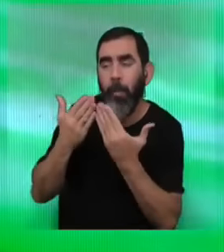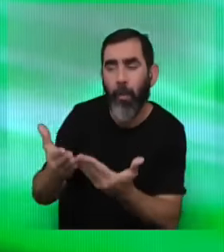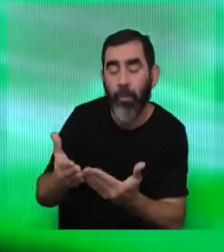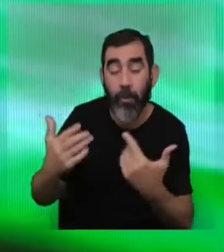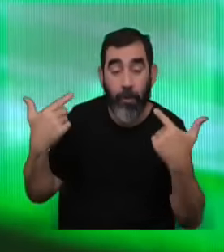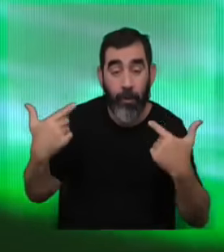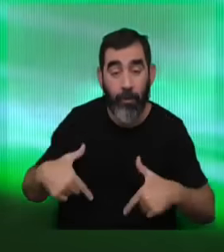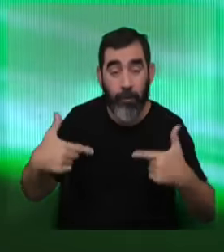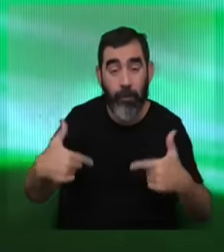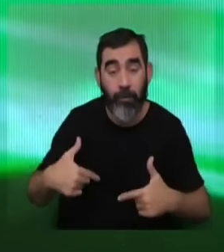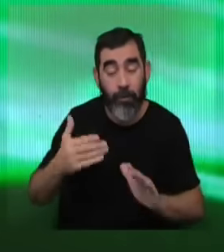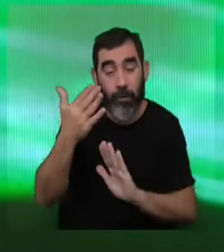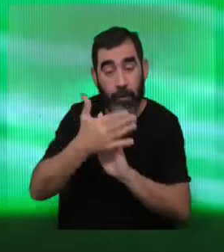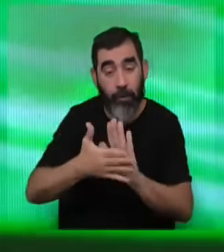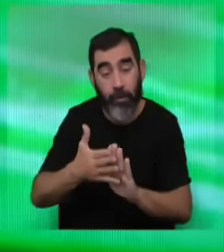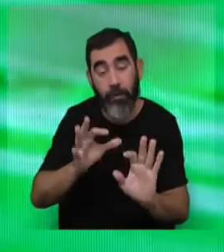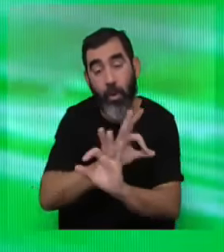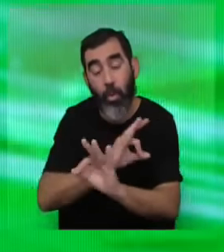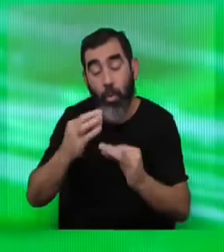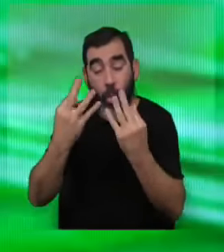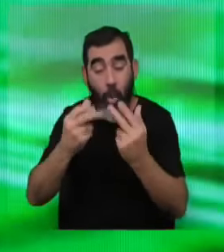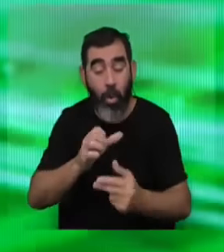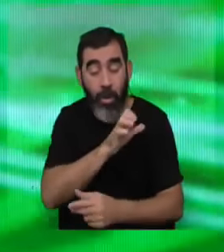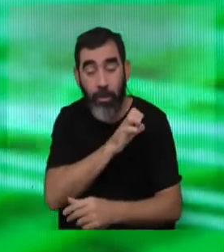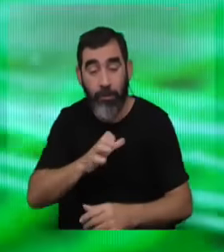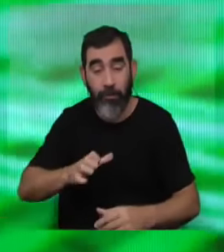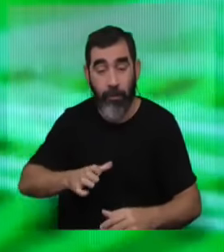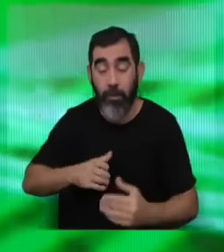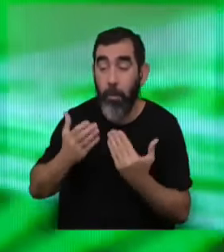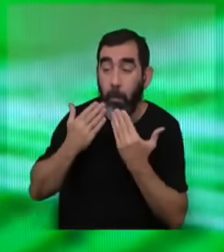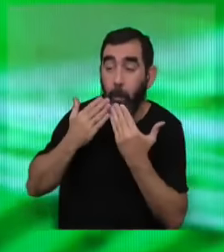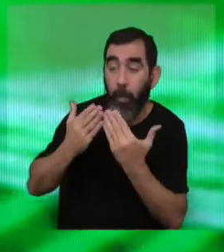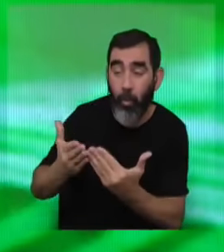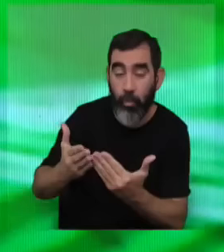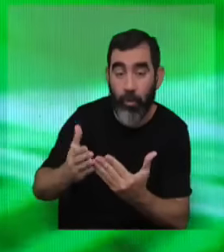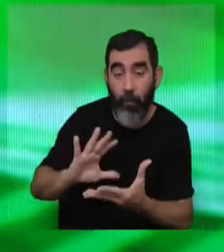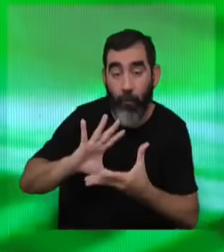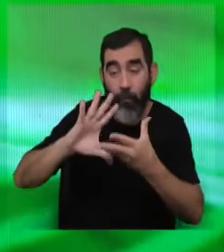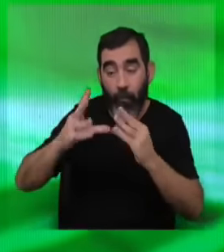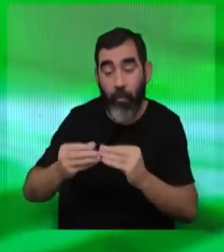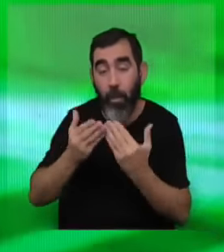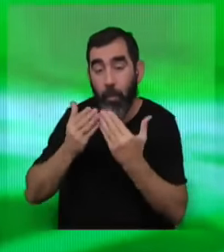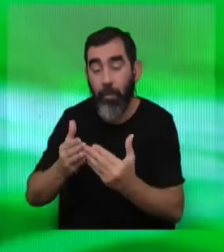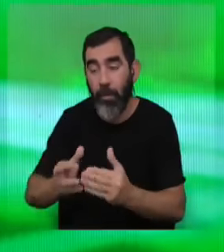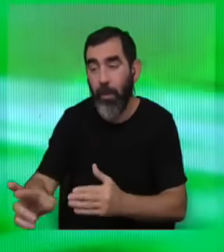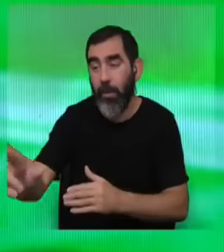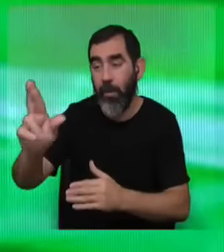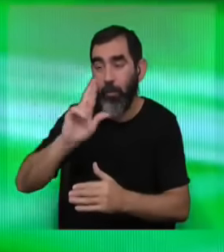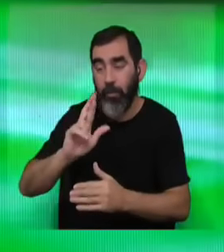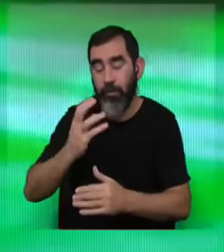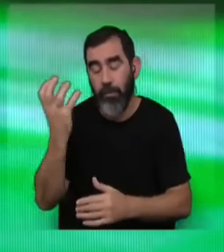intendencias del país su organismo del Estado este que que es un poco los mecanismos que se usan las devoluciones